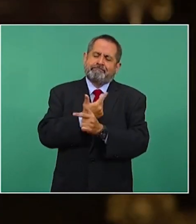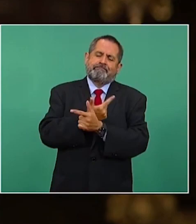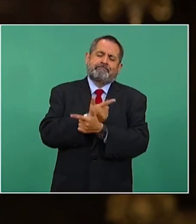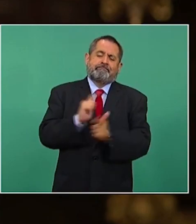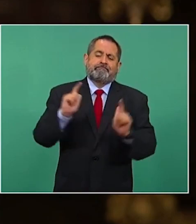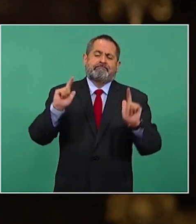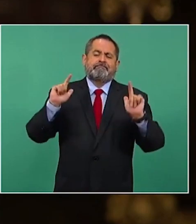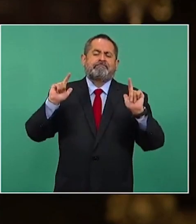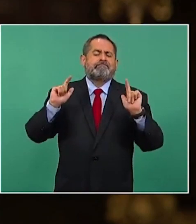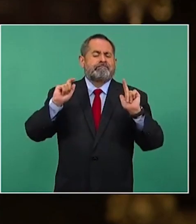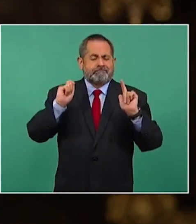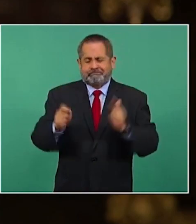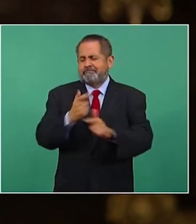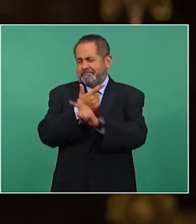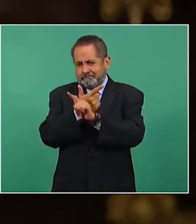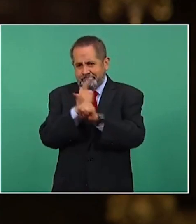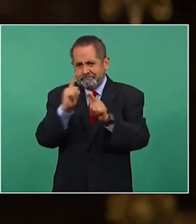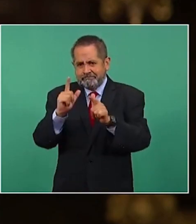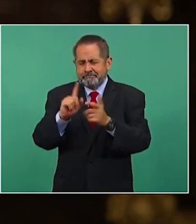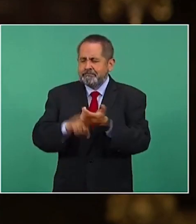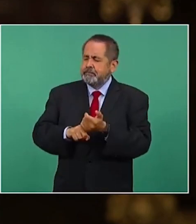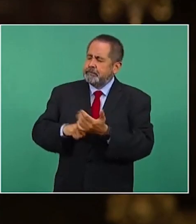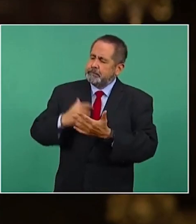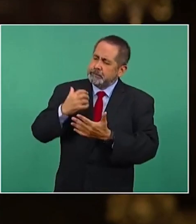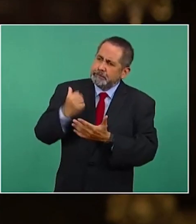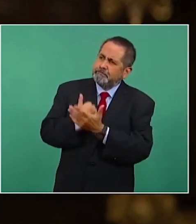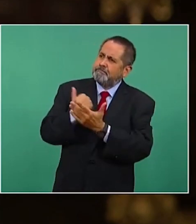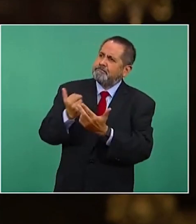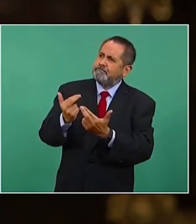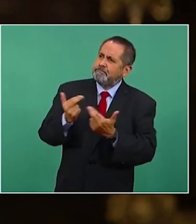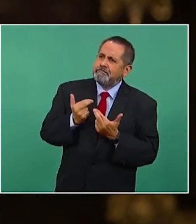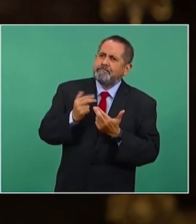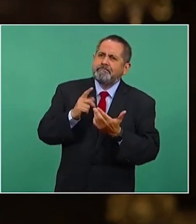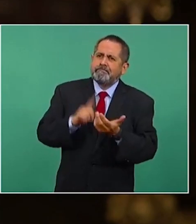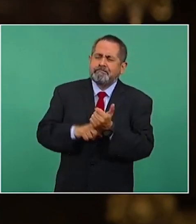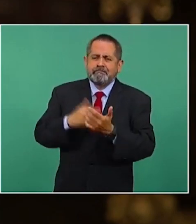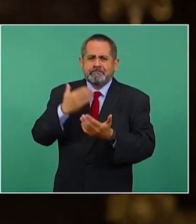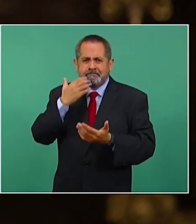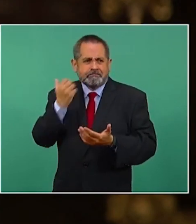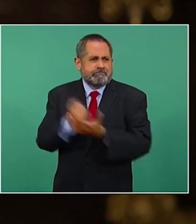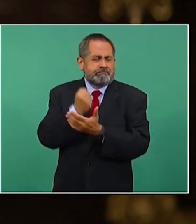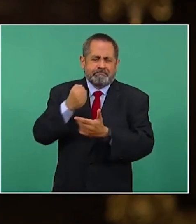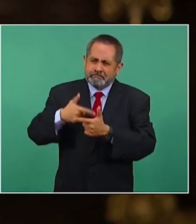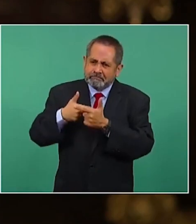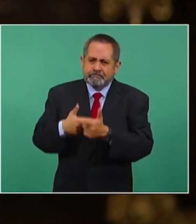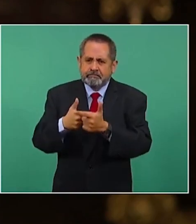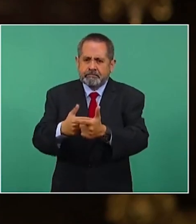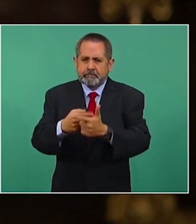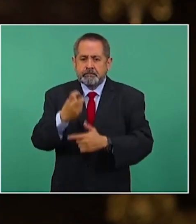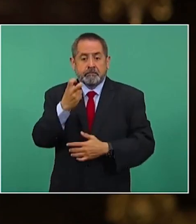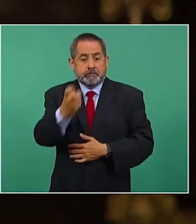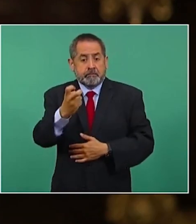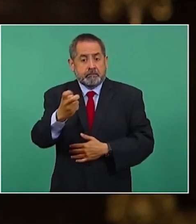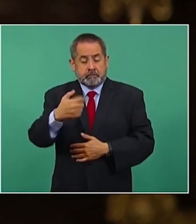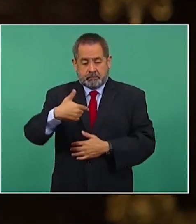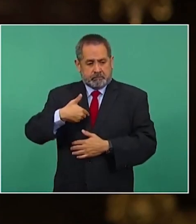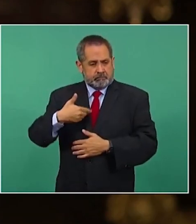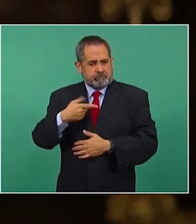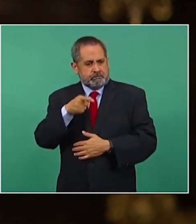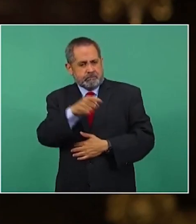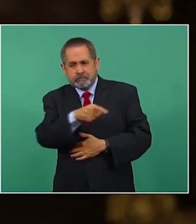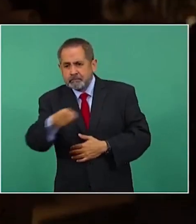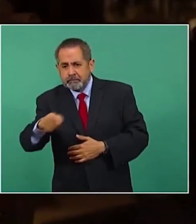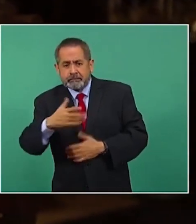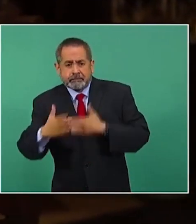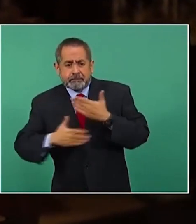hizo pública. En cambio, el Papa se tomó su tiempo, porque hay que reconocer que sí se tomó su tiempo, pero en fin,